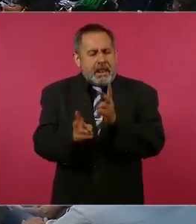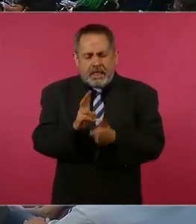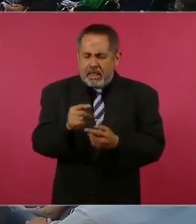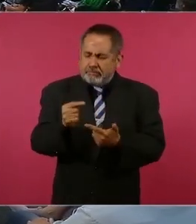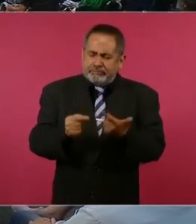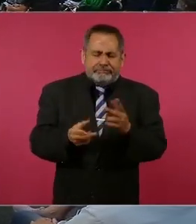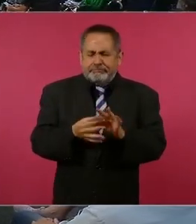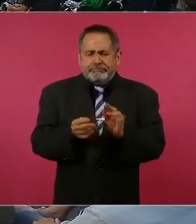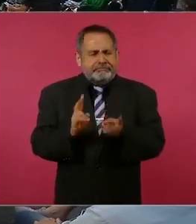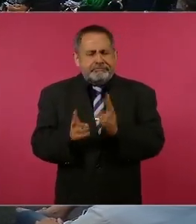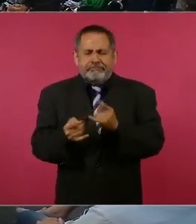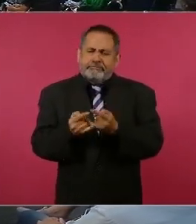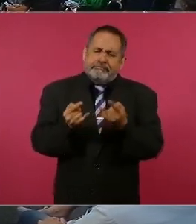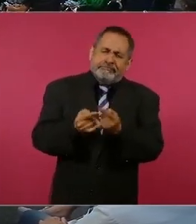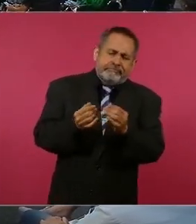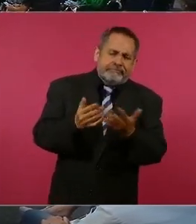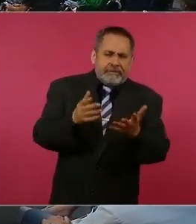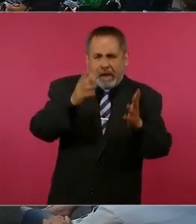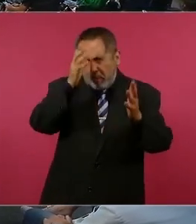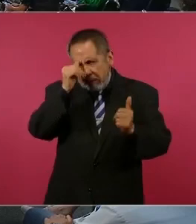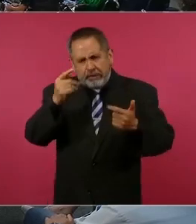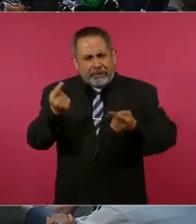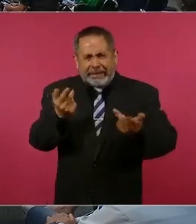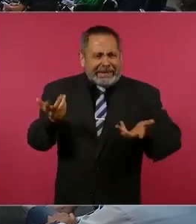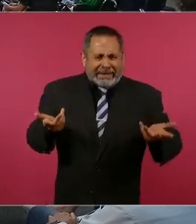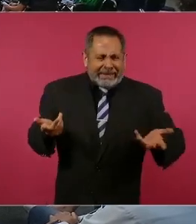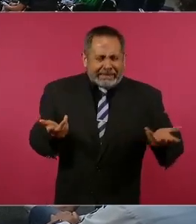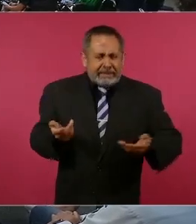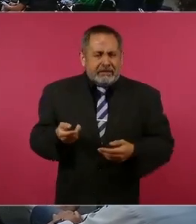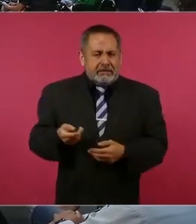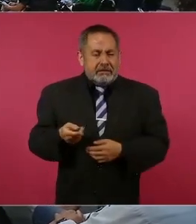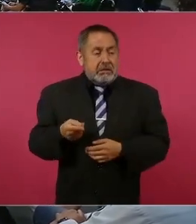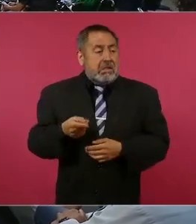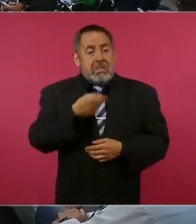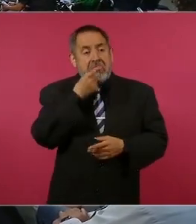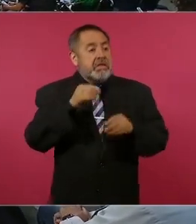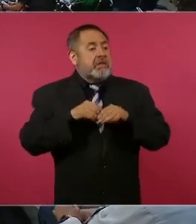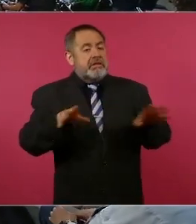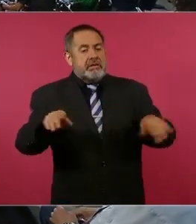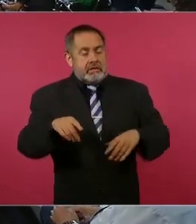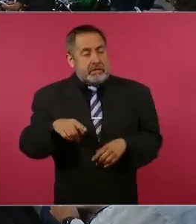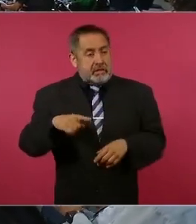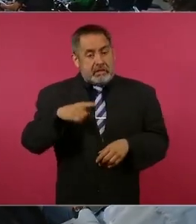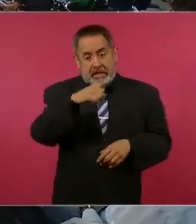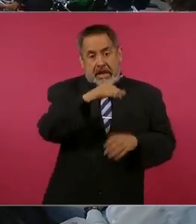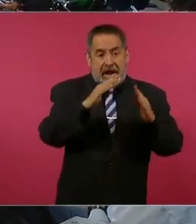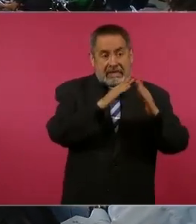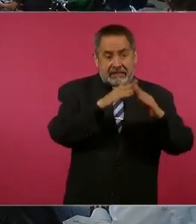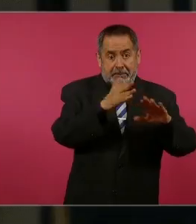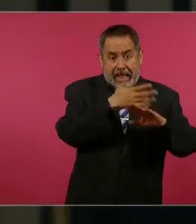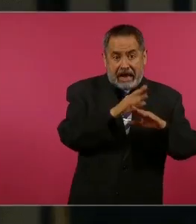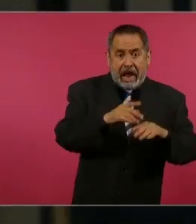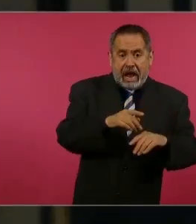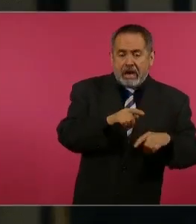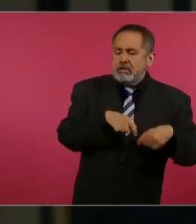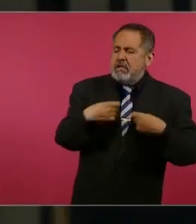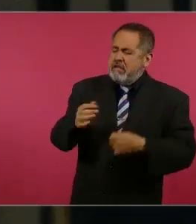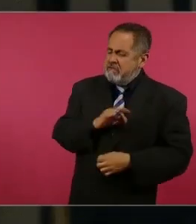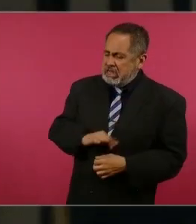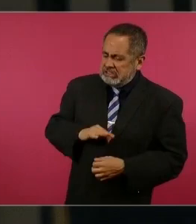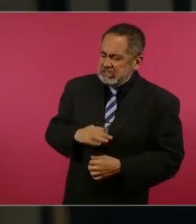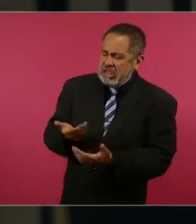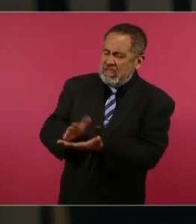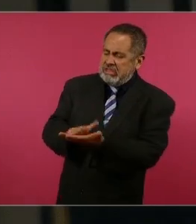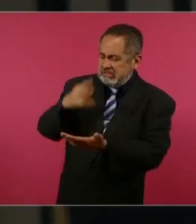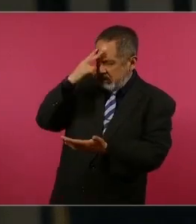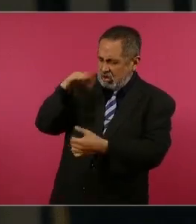platicaron, a qué términos llegaron. Por ahí circuló un documento de la Casa Blanca que pues lo felicitó por la elección que se llevó a cabo